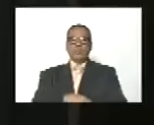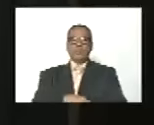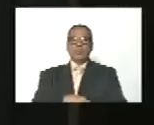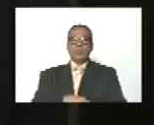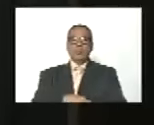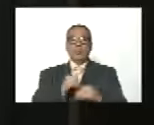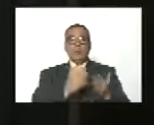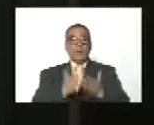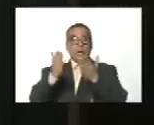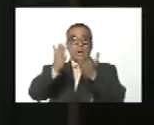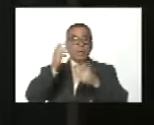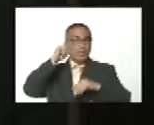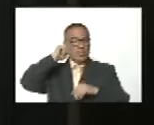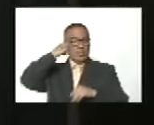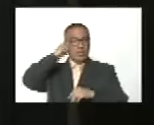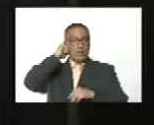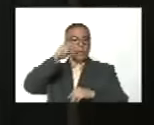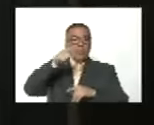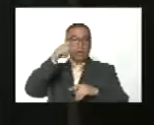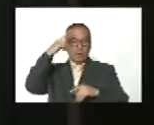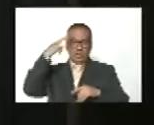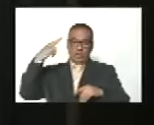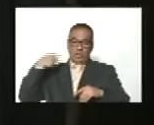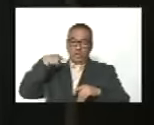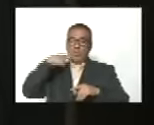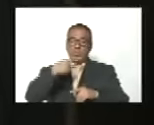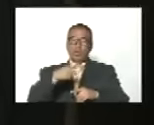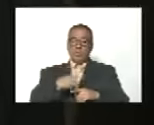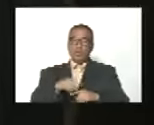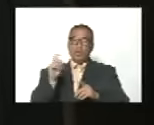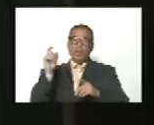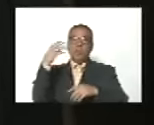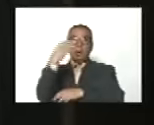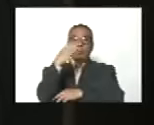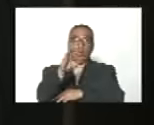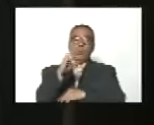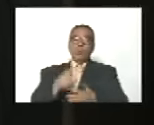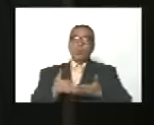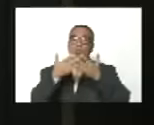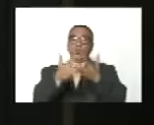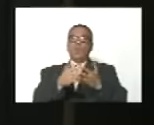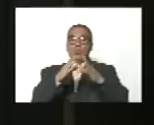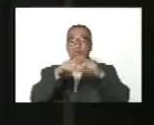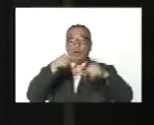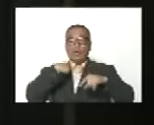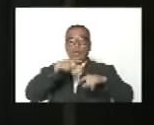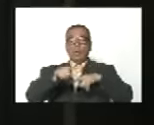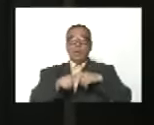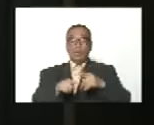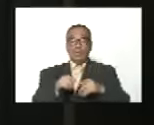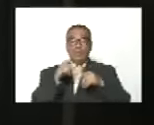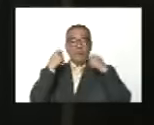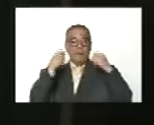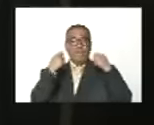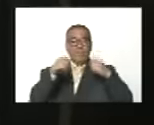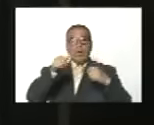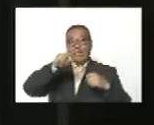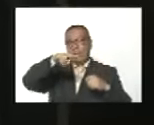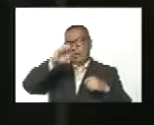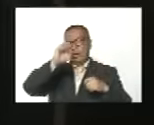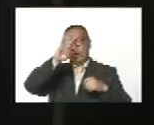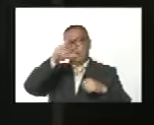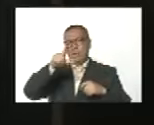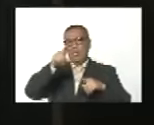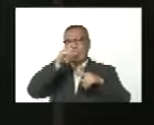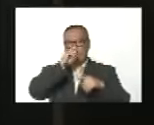1830. Sirva este recuerdo para rendir homenaje a los neogranadinos que ofrendaron su existencia en la campaña admirable por restaurar